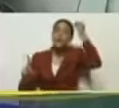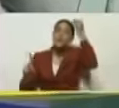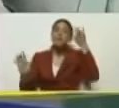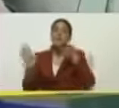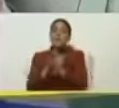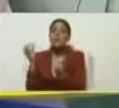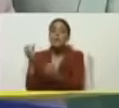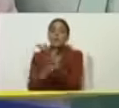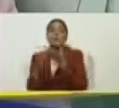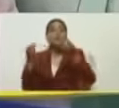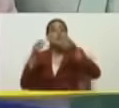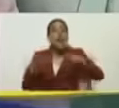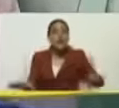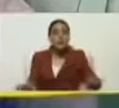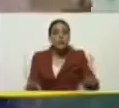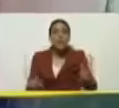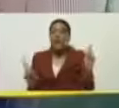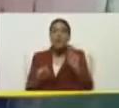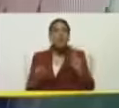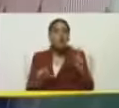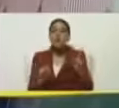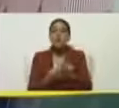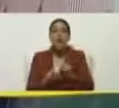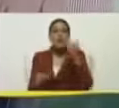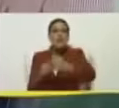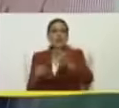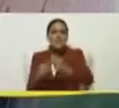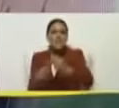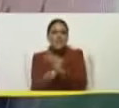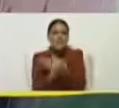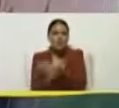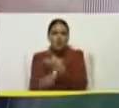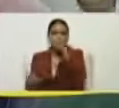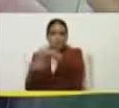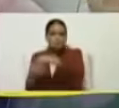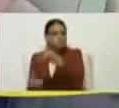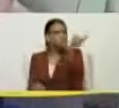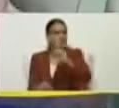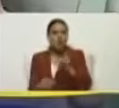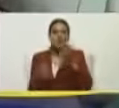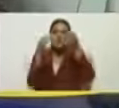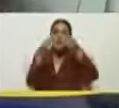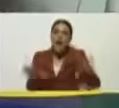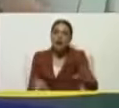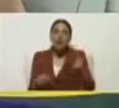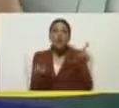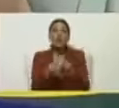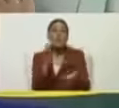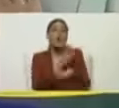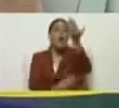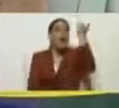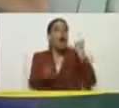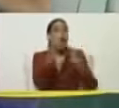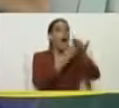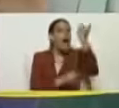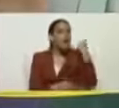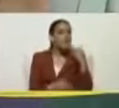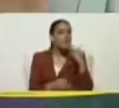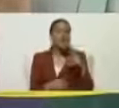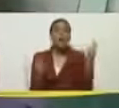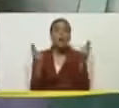orgánica, como fuimos, como fue la humanidad, como fue el Homo sapiens desde que existe Margarita del